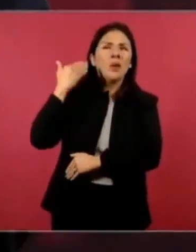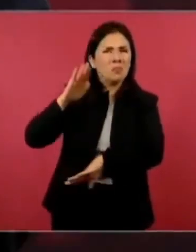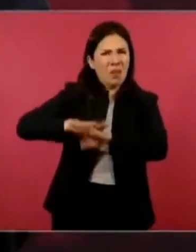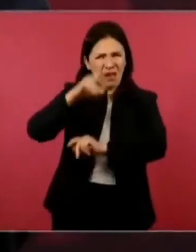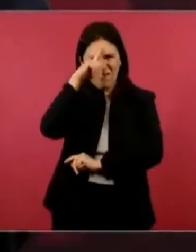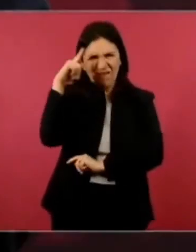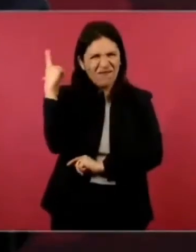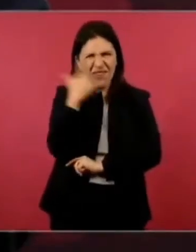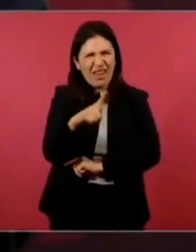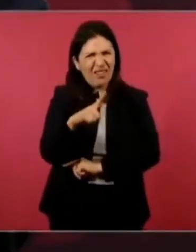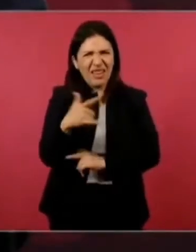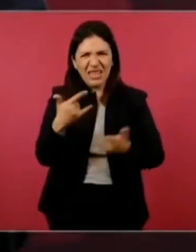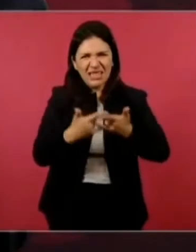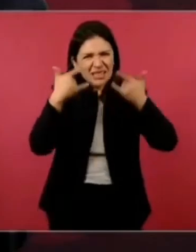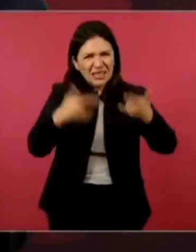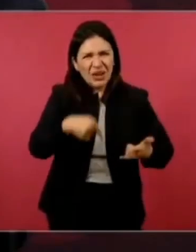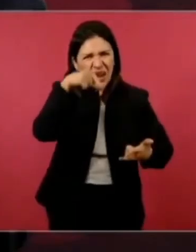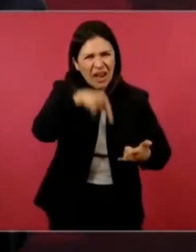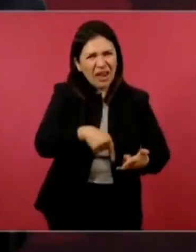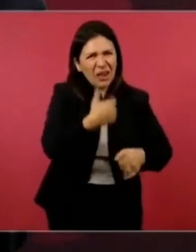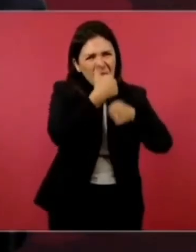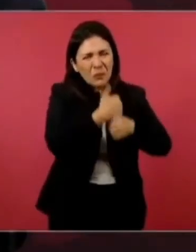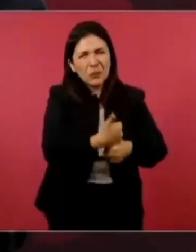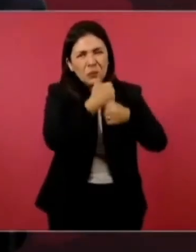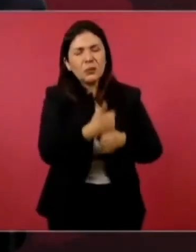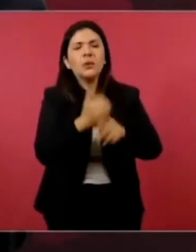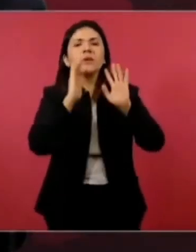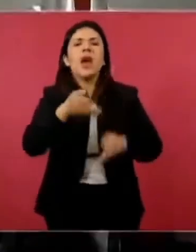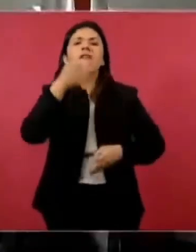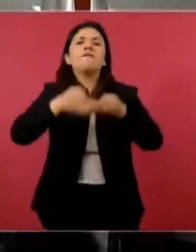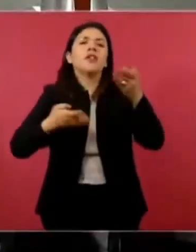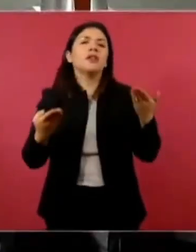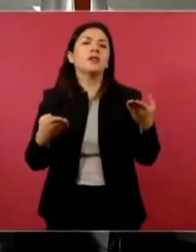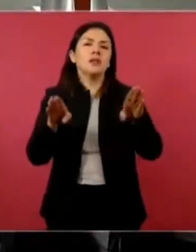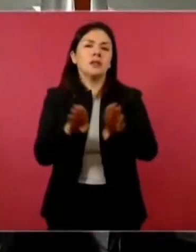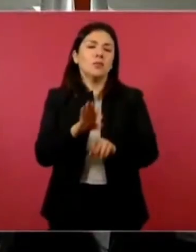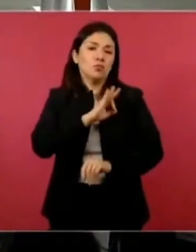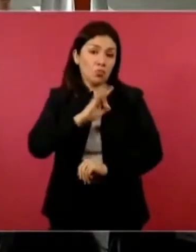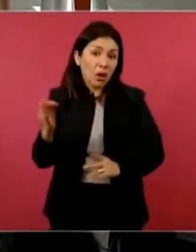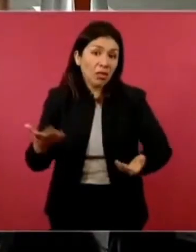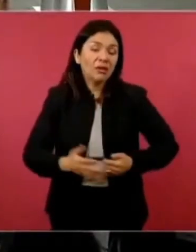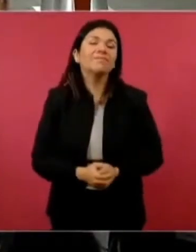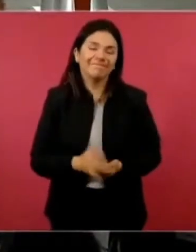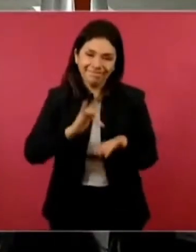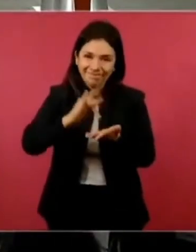en la historia de nuestro país gracias presidente